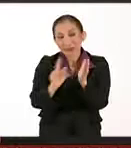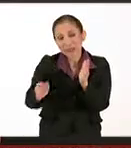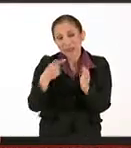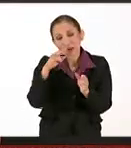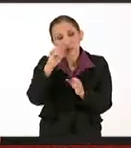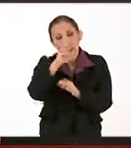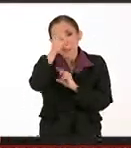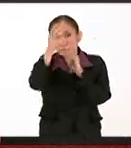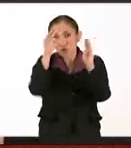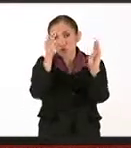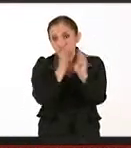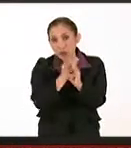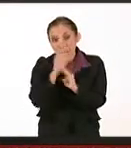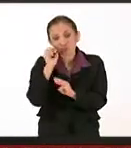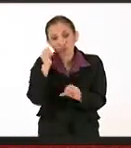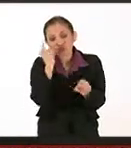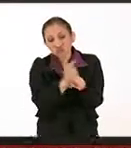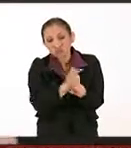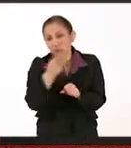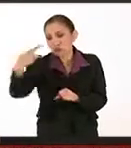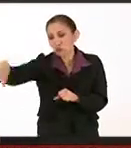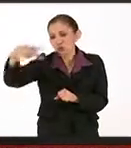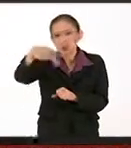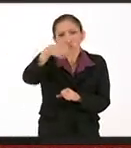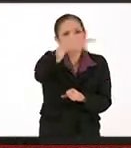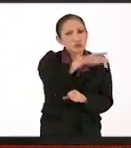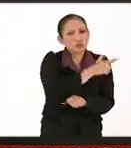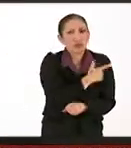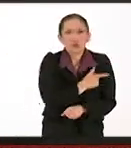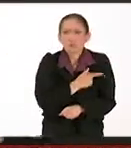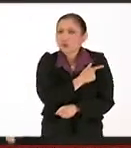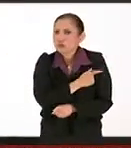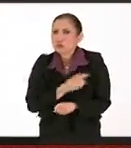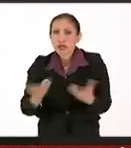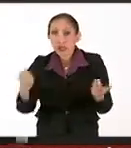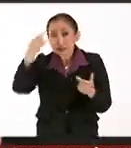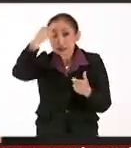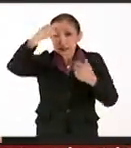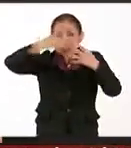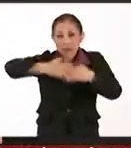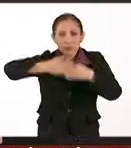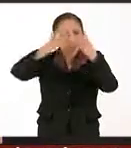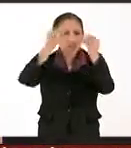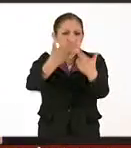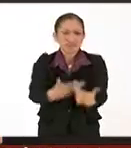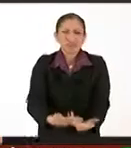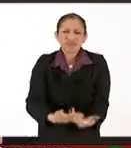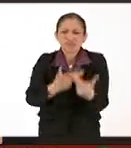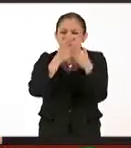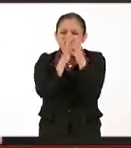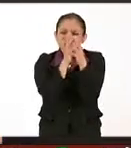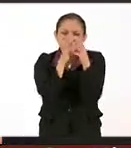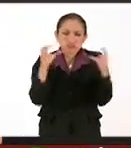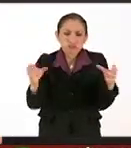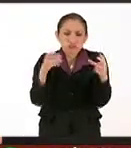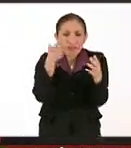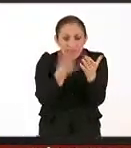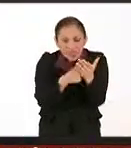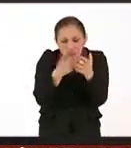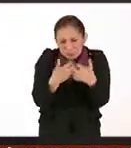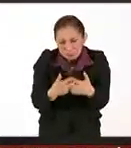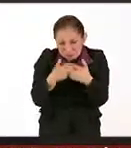registrados a nivel mundial que están haciendo cada quien lo que más les gusta. Y es que el cerebro da para mucho en la parte de cómo